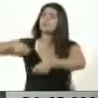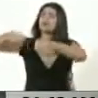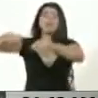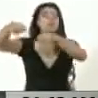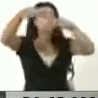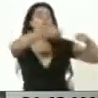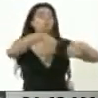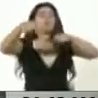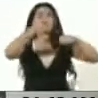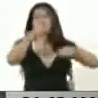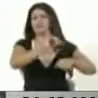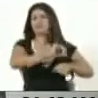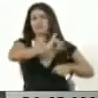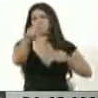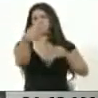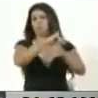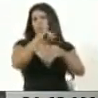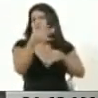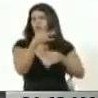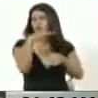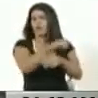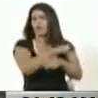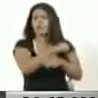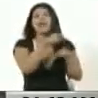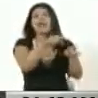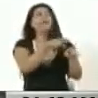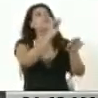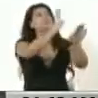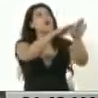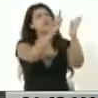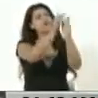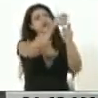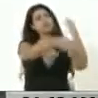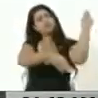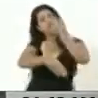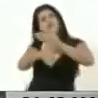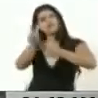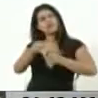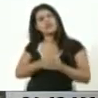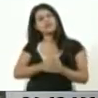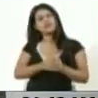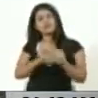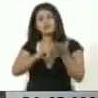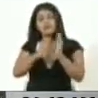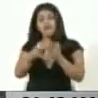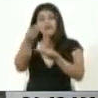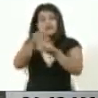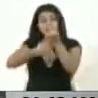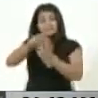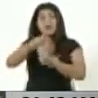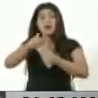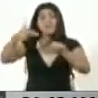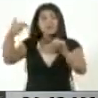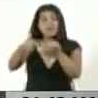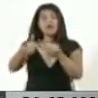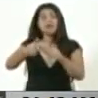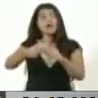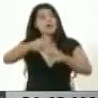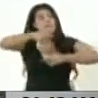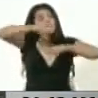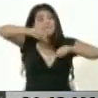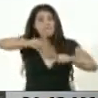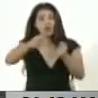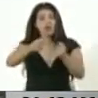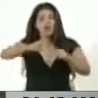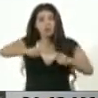aplícale sanciones, es bloquear las operaciones financieras que hace PDVSA, por ejemplo. Es bloquear las operaciones financieras que hace el país, como lo han explicado